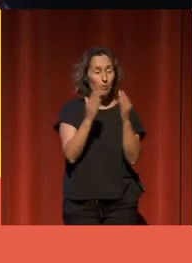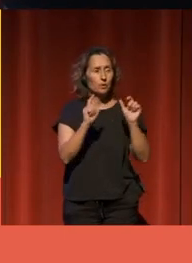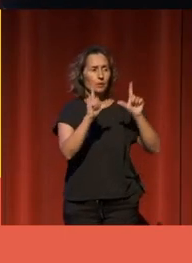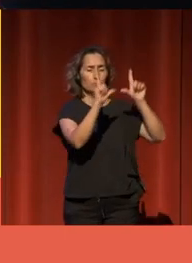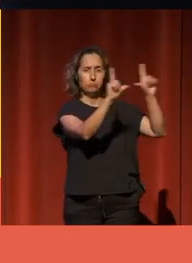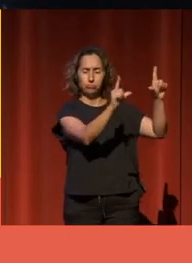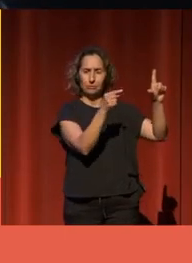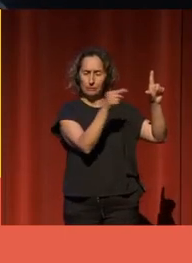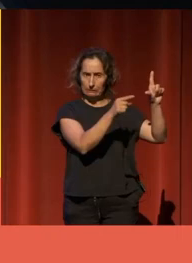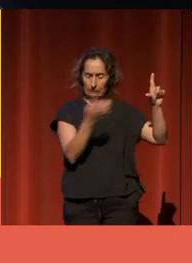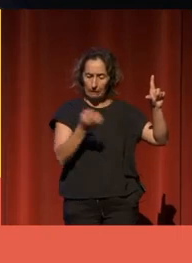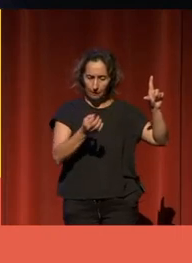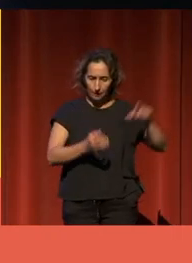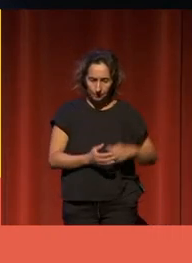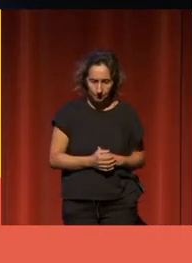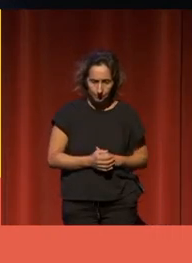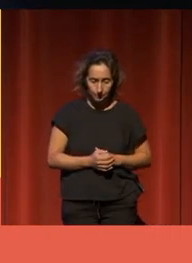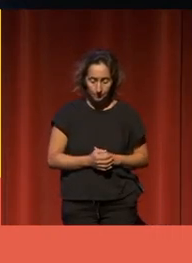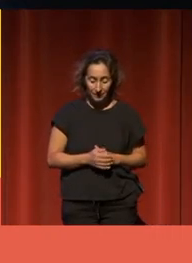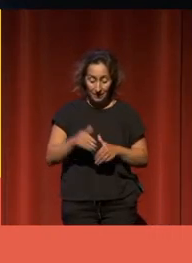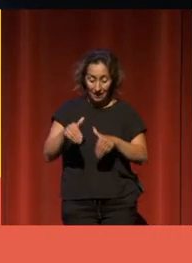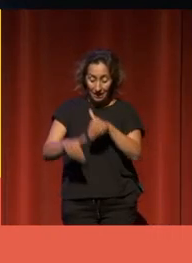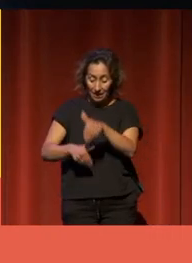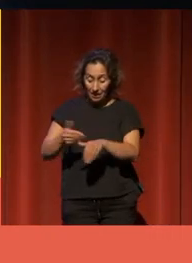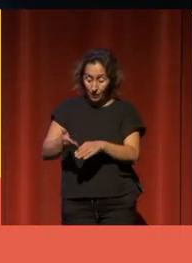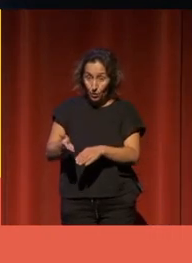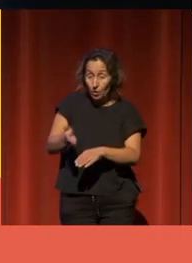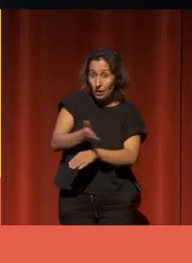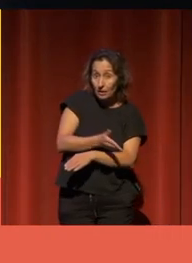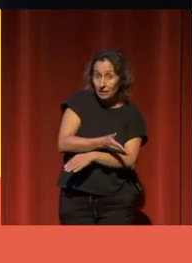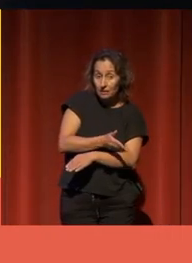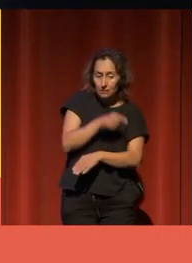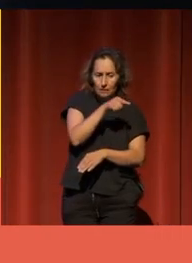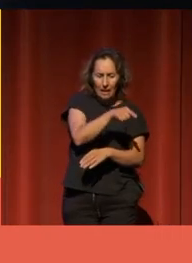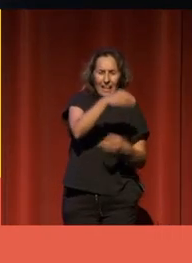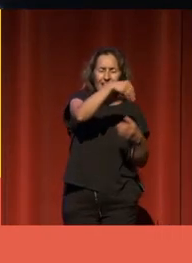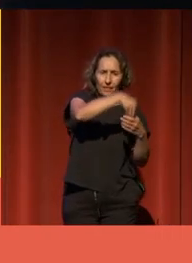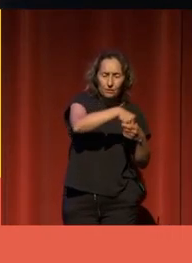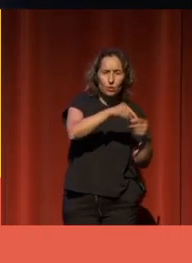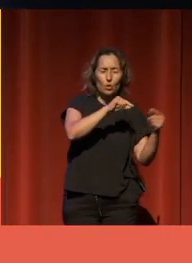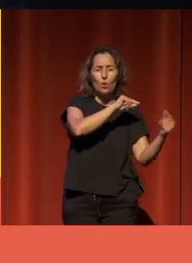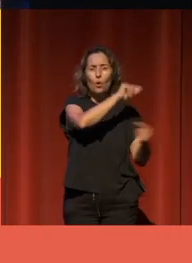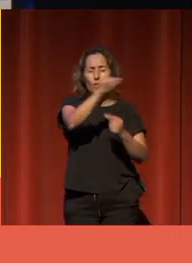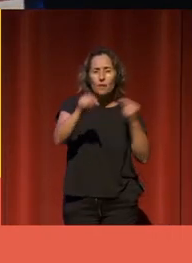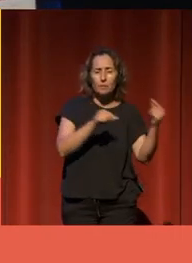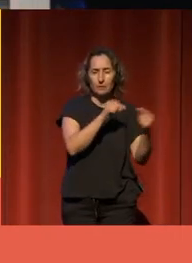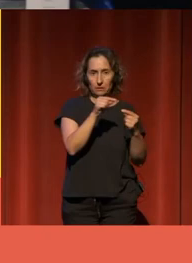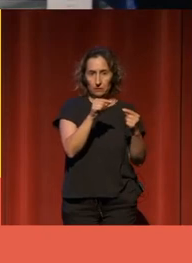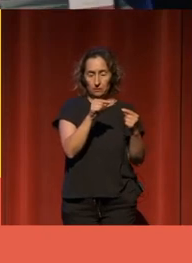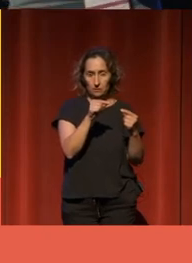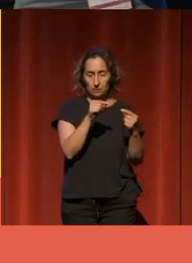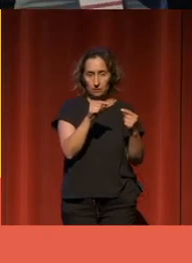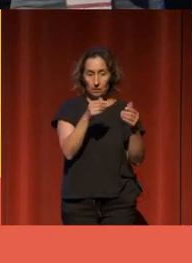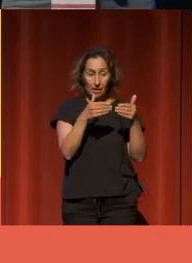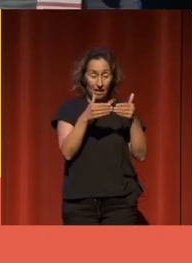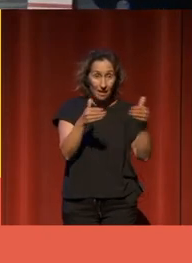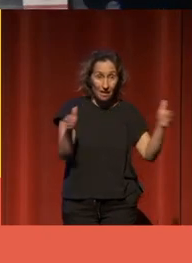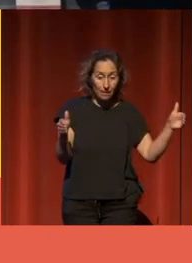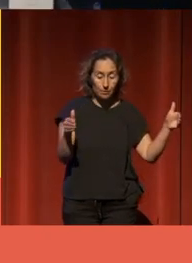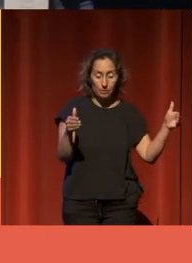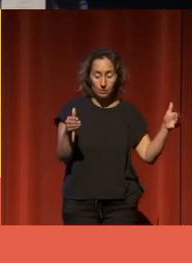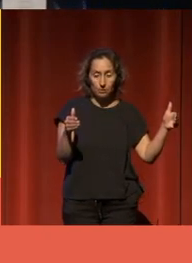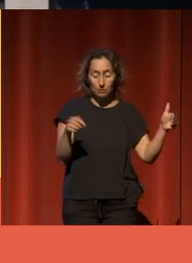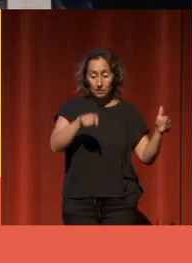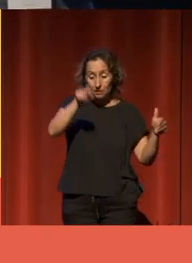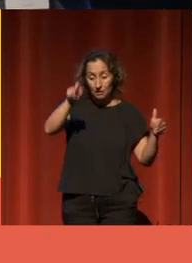de las elecciones tienen debates abiertos para poder ayudar a la gente